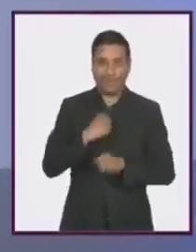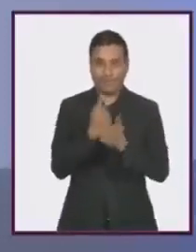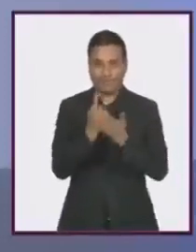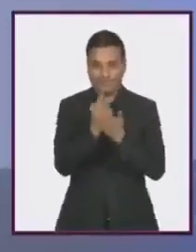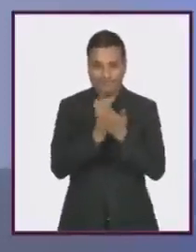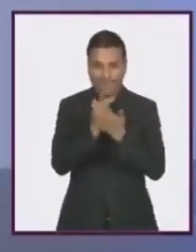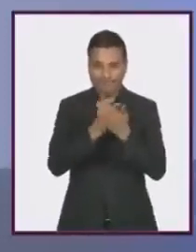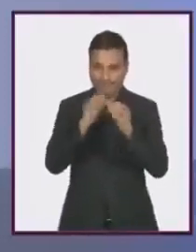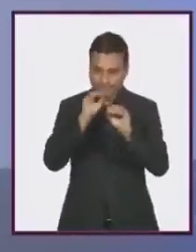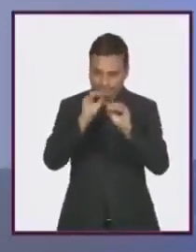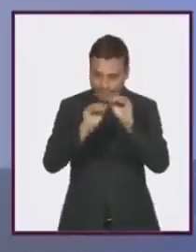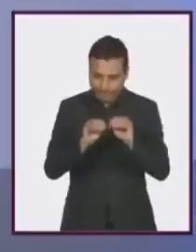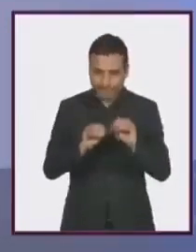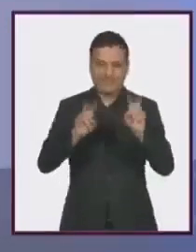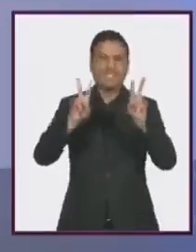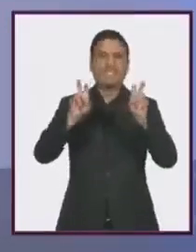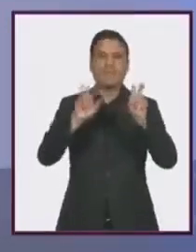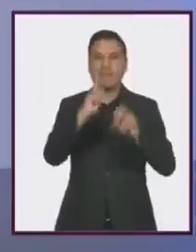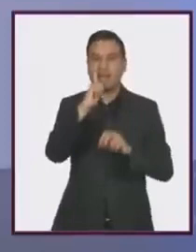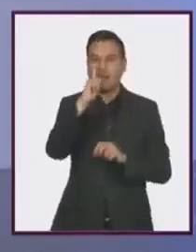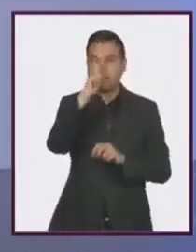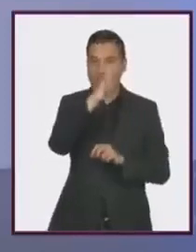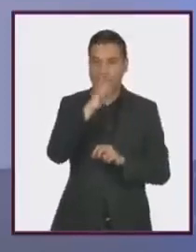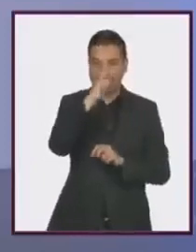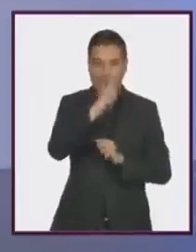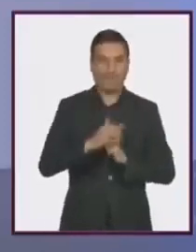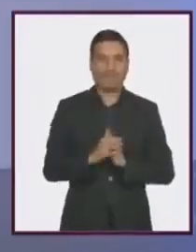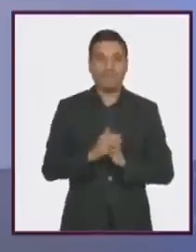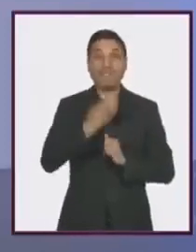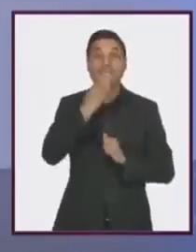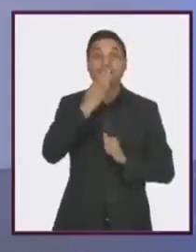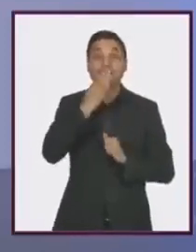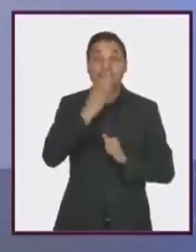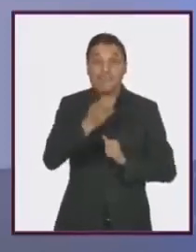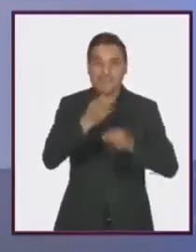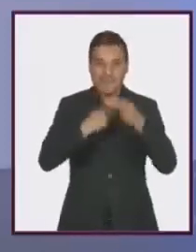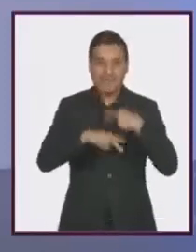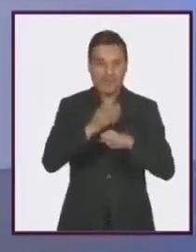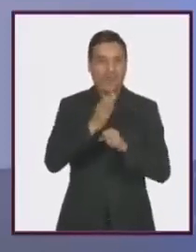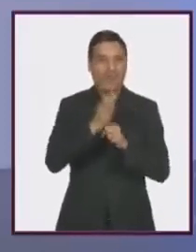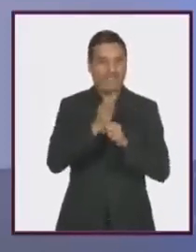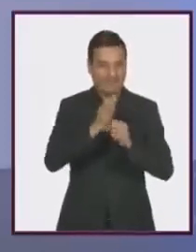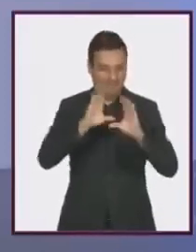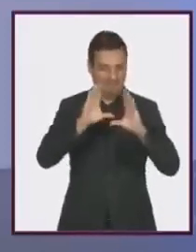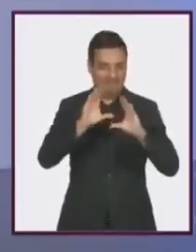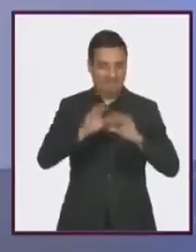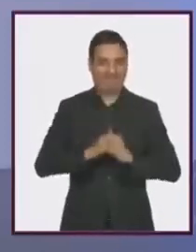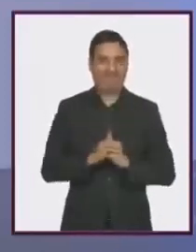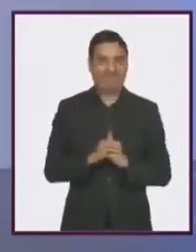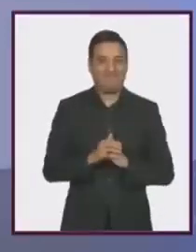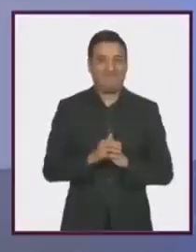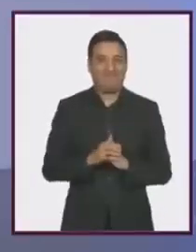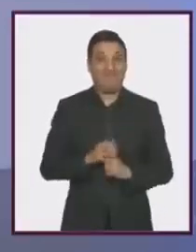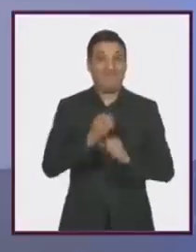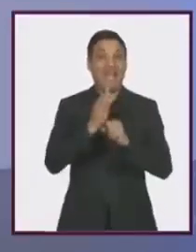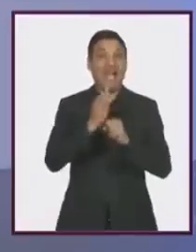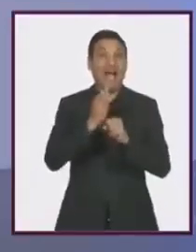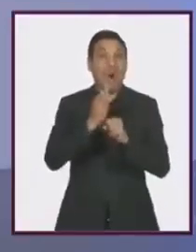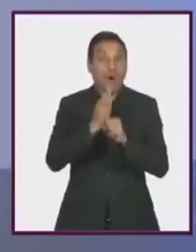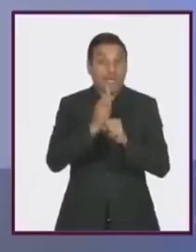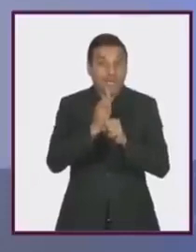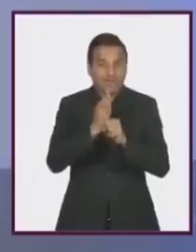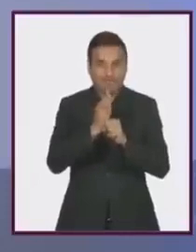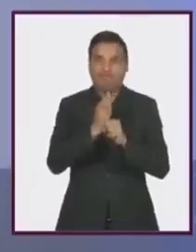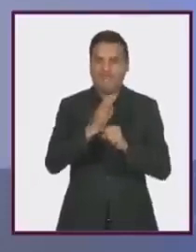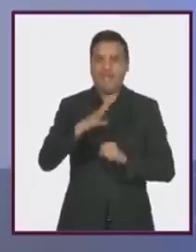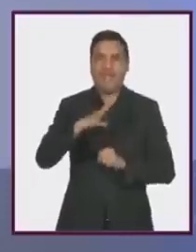formativo Lenguajes. Me entusiasma darles la bienvenida a este espacio formativo. Hoy tenemos el gusto de iniciar una